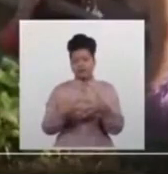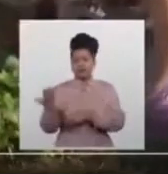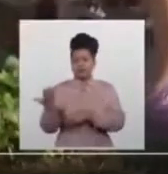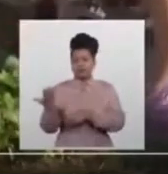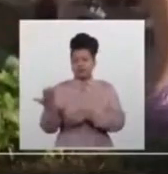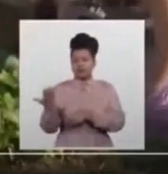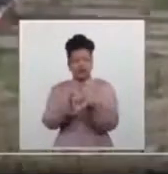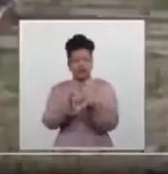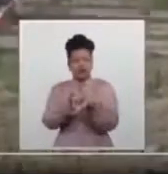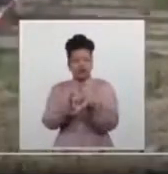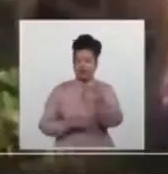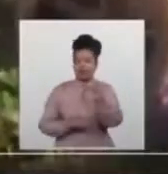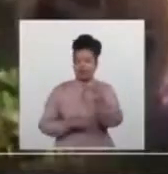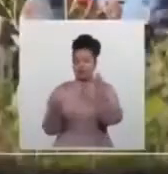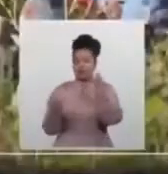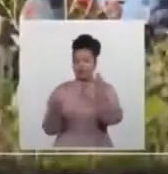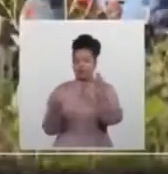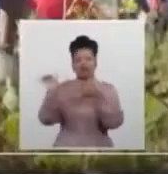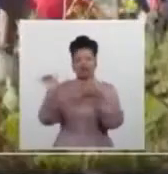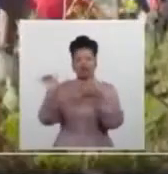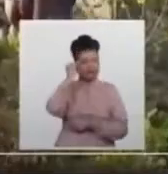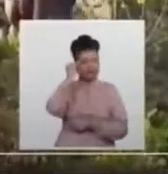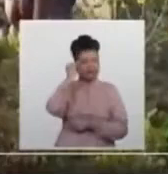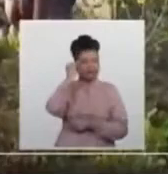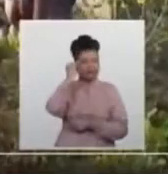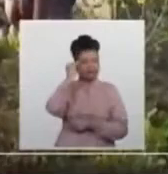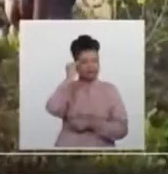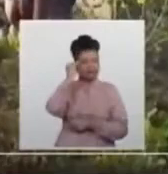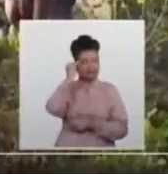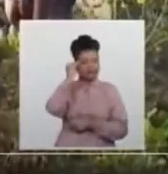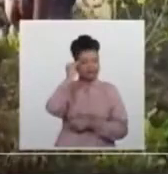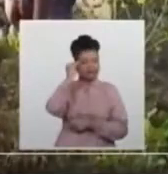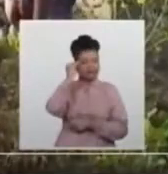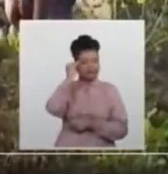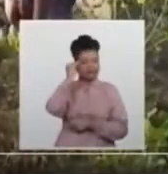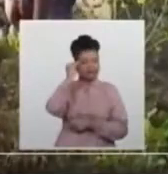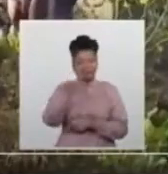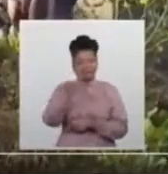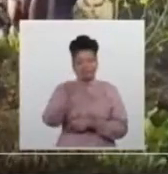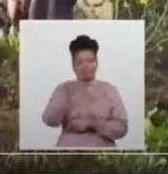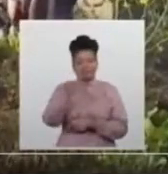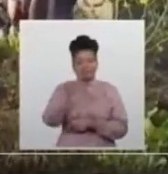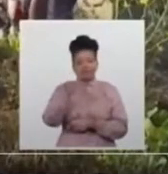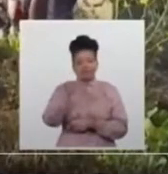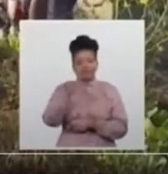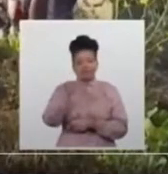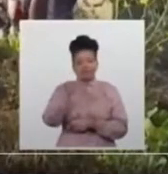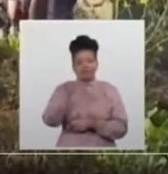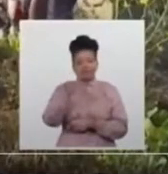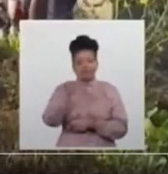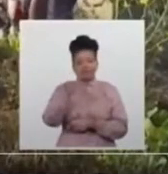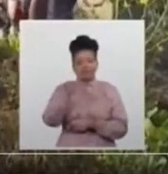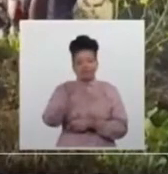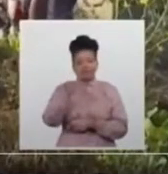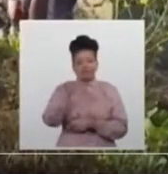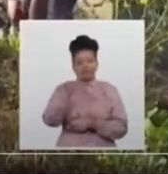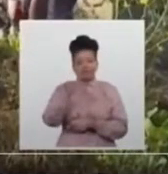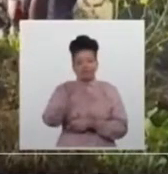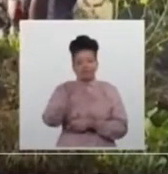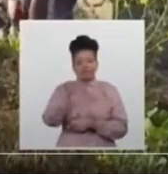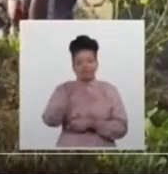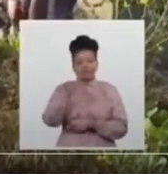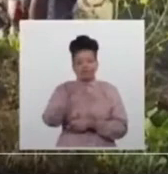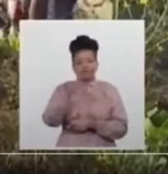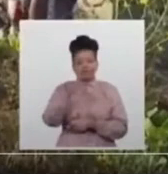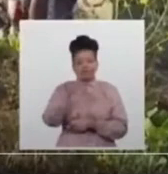No tiene que ver con el modelo. El anterior, mamá. El anterior. Aquí. Este es uno. Antes. Antes. Antes. ¿Para acá